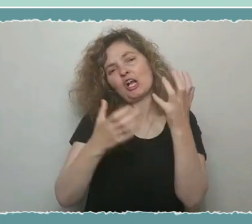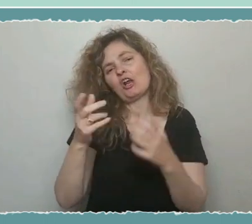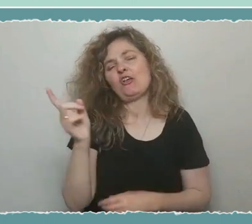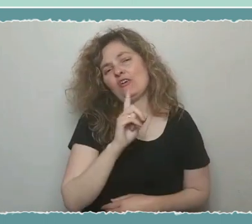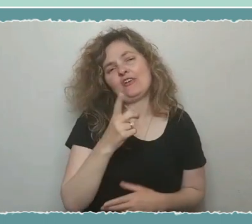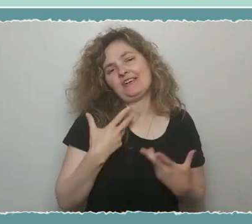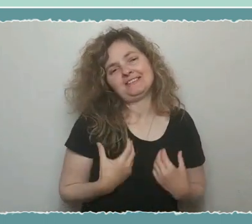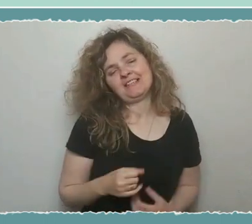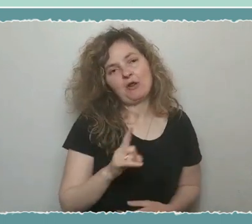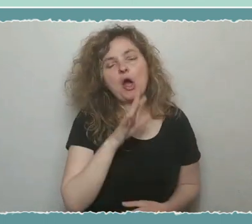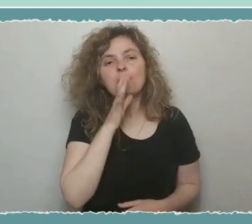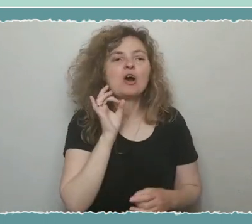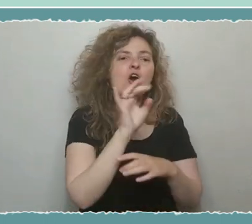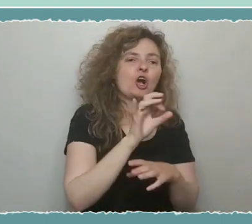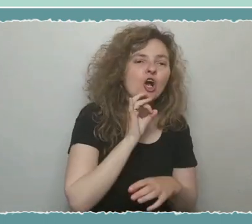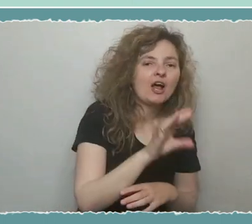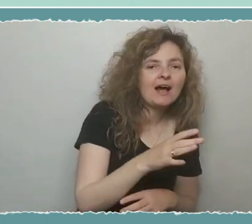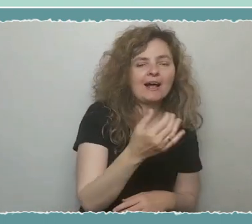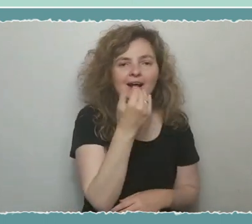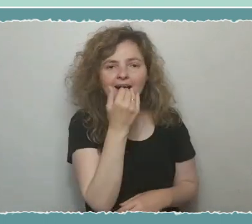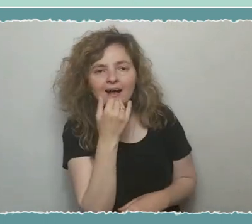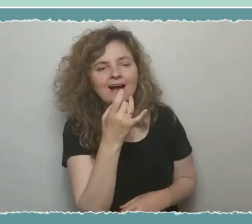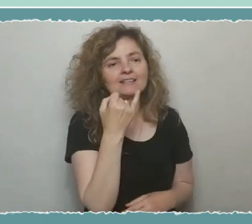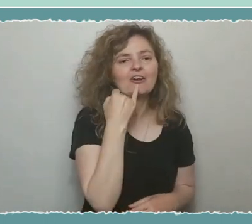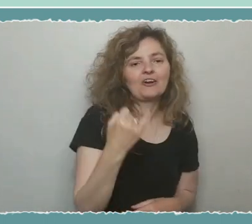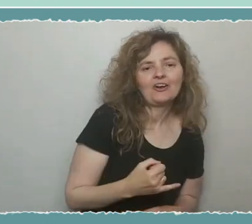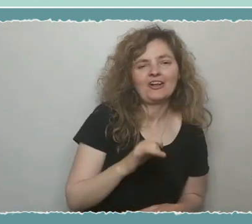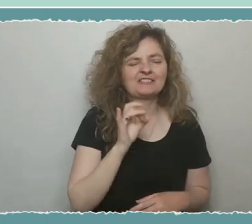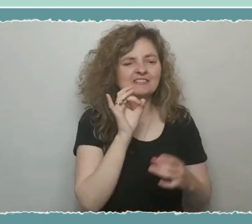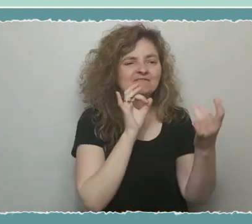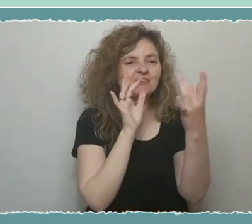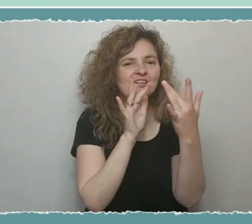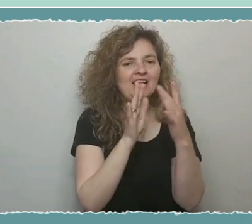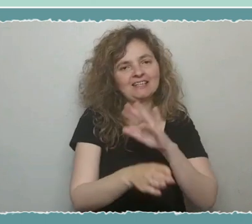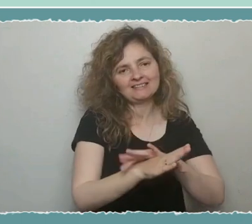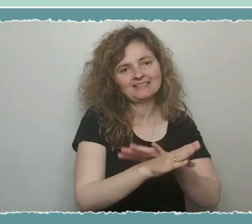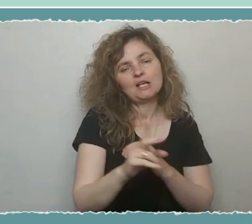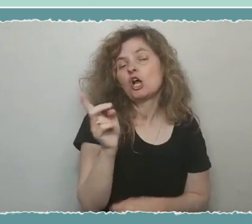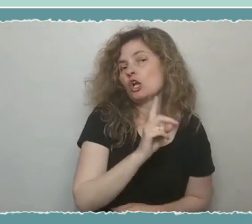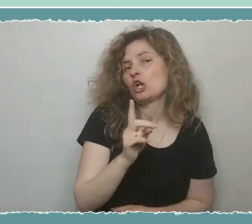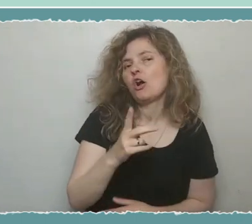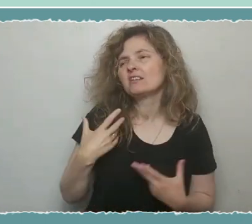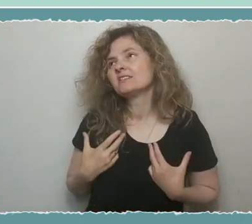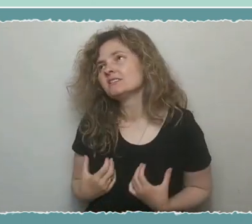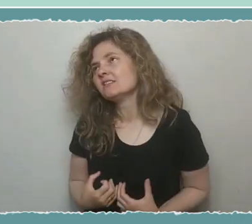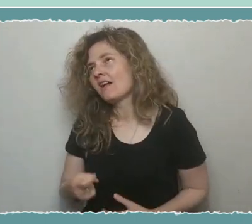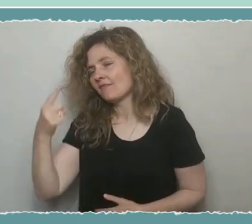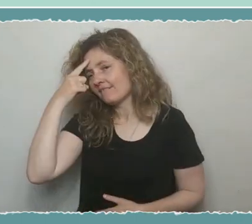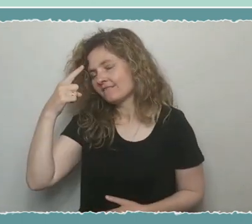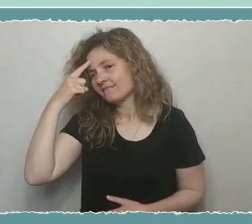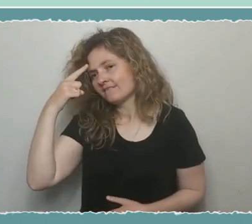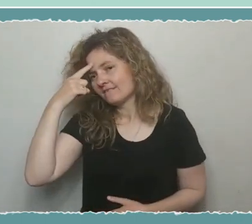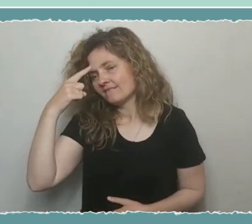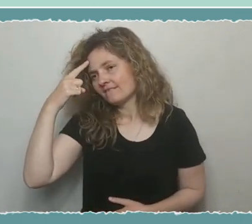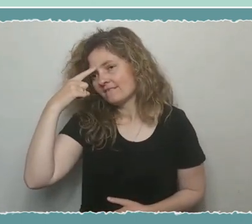Gregorio non o botaba de menos porque mandaba cartas, tamén mails, o WhatsApp tamén mandaban. Pero non, botaba de menos, sabedes o